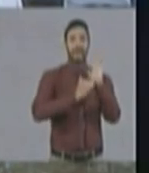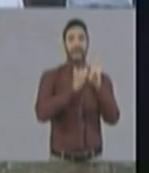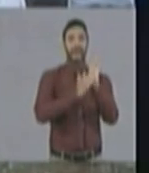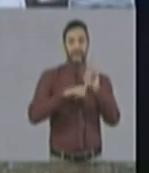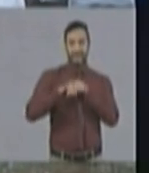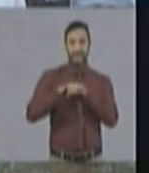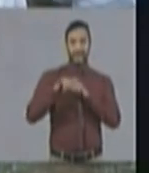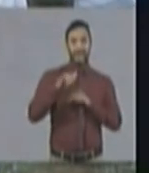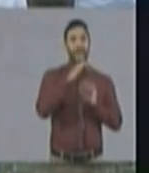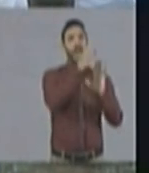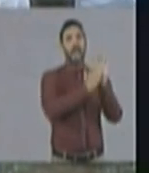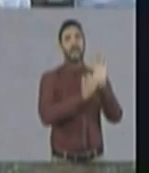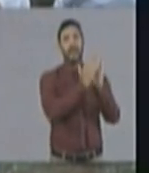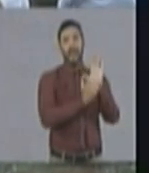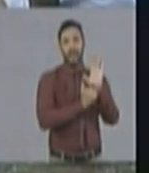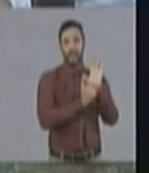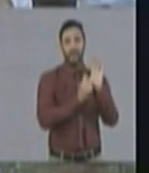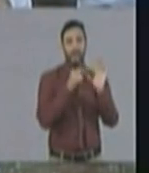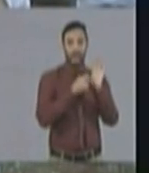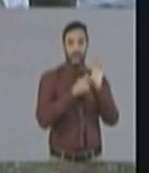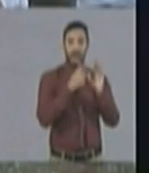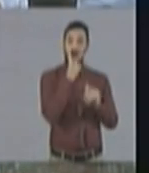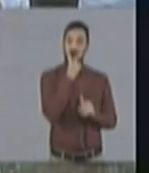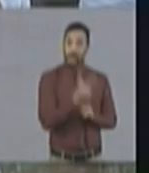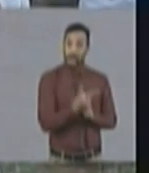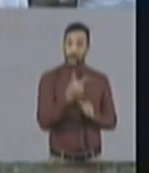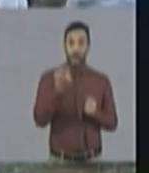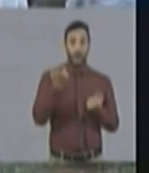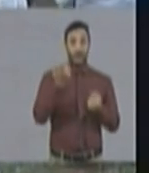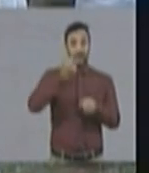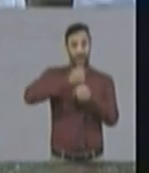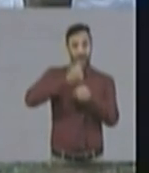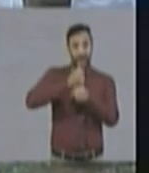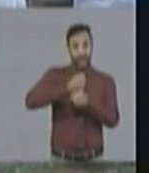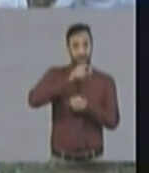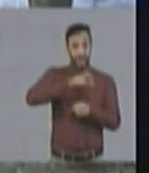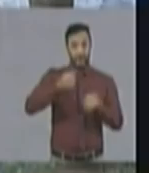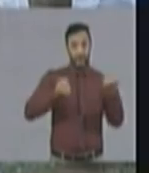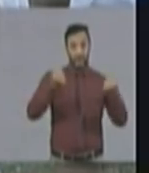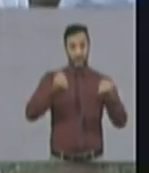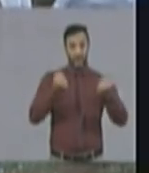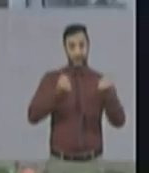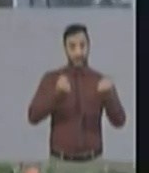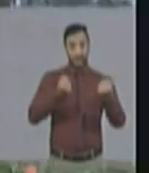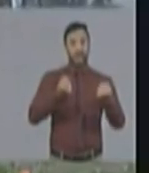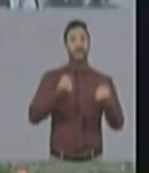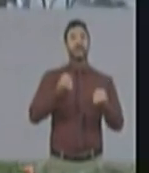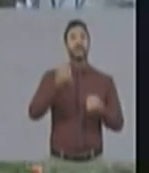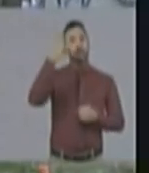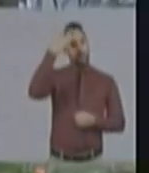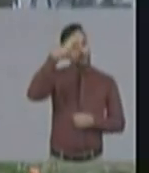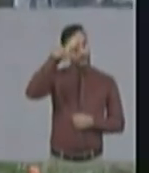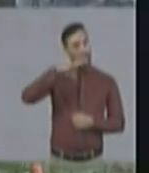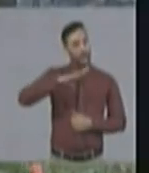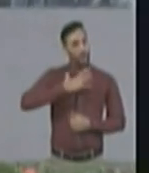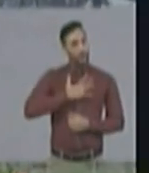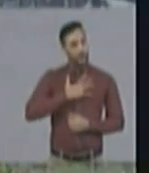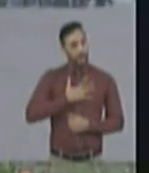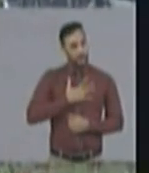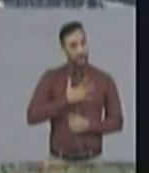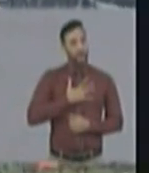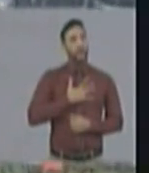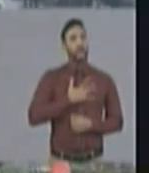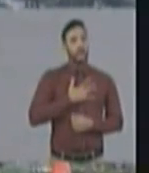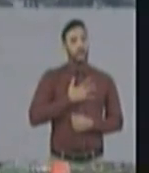un vuelo arrendado y atendido por una tripulación de la aerolínea, que es la propietaria de la aeronave. Así que